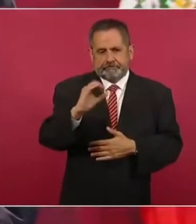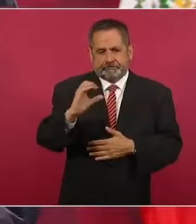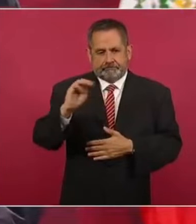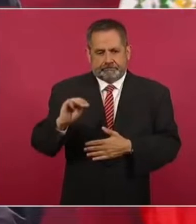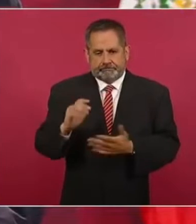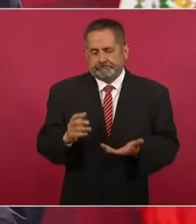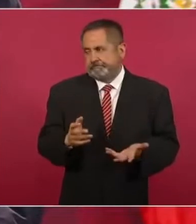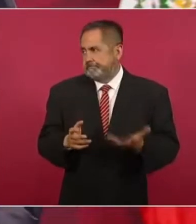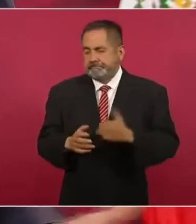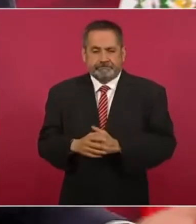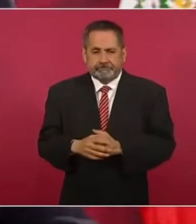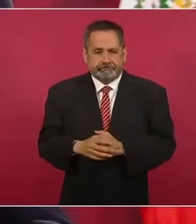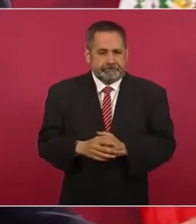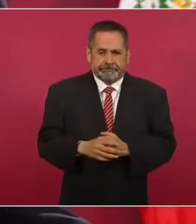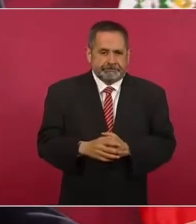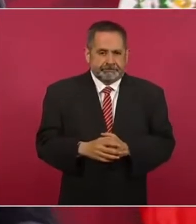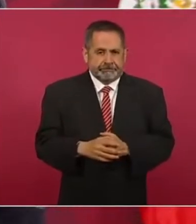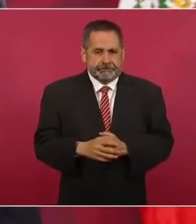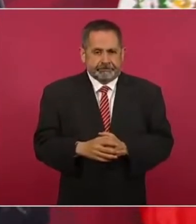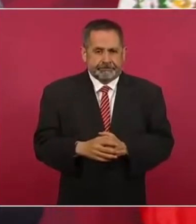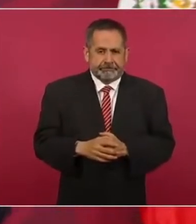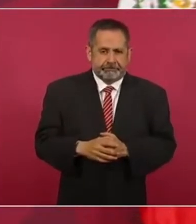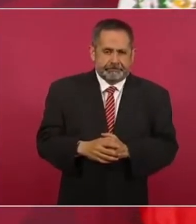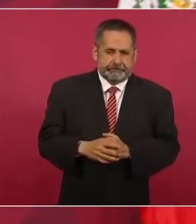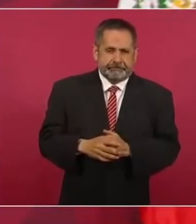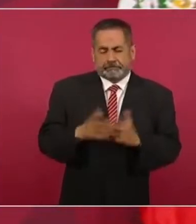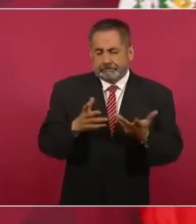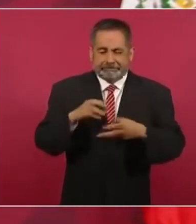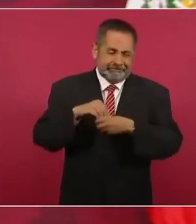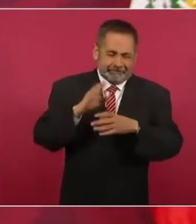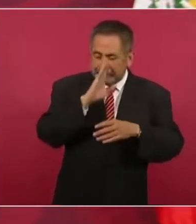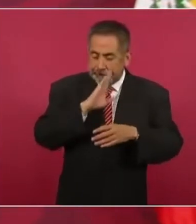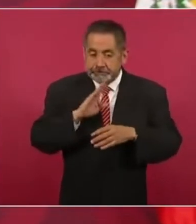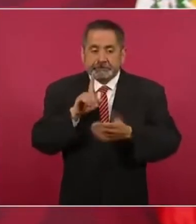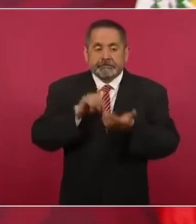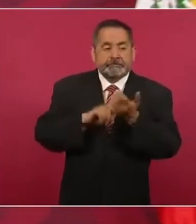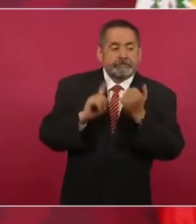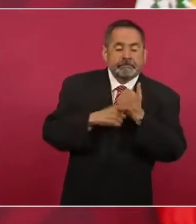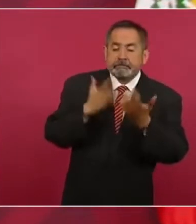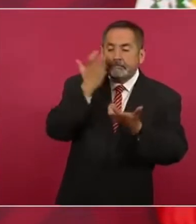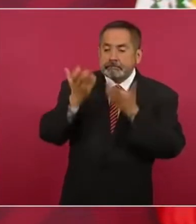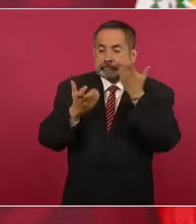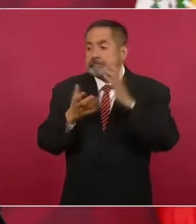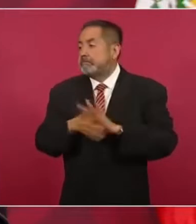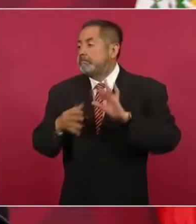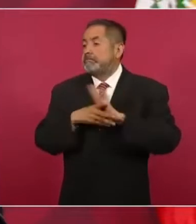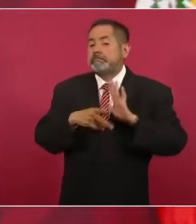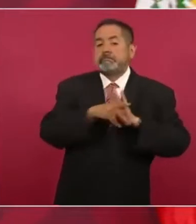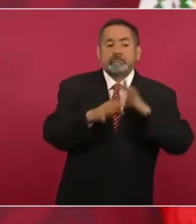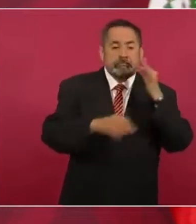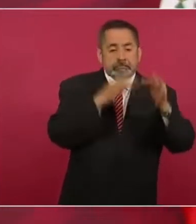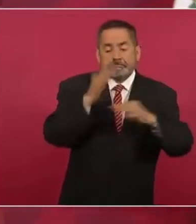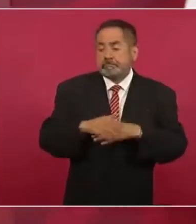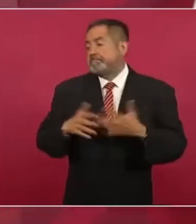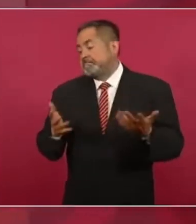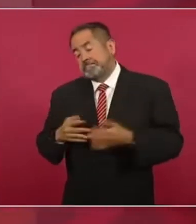México. Entonces, con toda la manipulación en los medios, sí, hay que